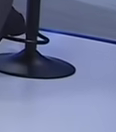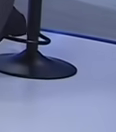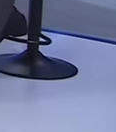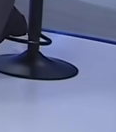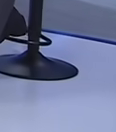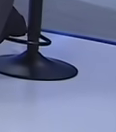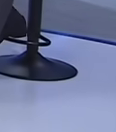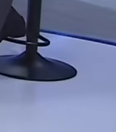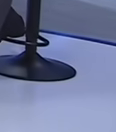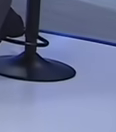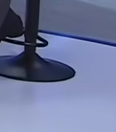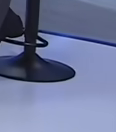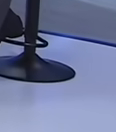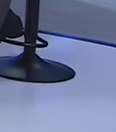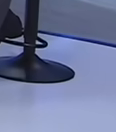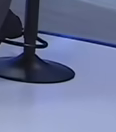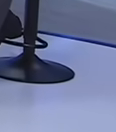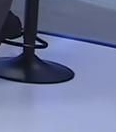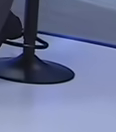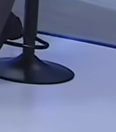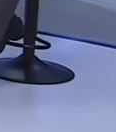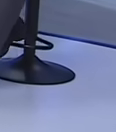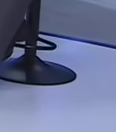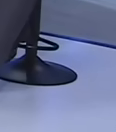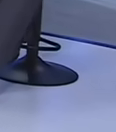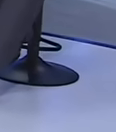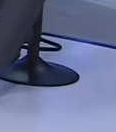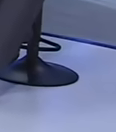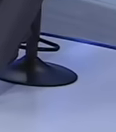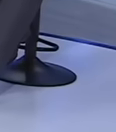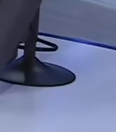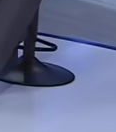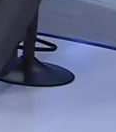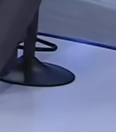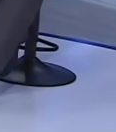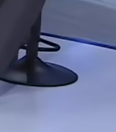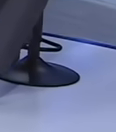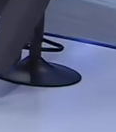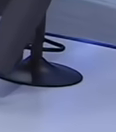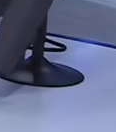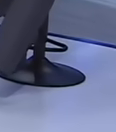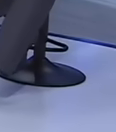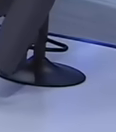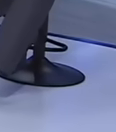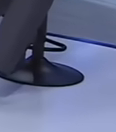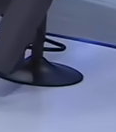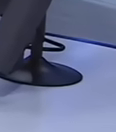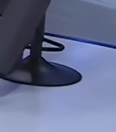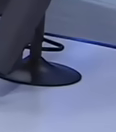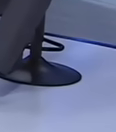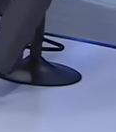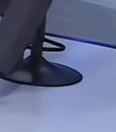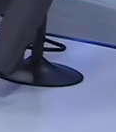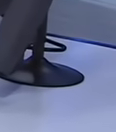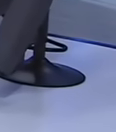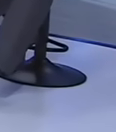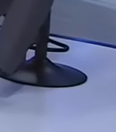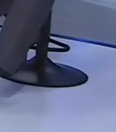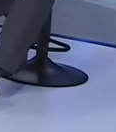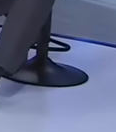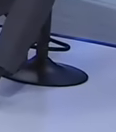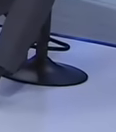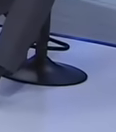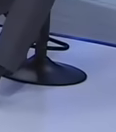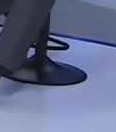Santo, correcto. La siguiente denuncia y nuestra última por el día de hoy. Nos dicen también: buenos días, Ecoavisa, en el antiguo PAI, ubicado en la